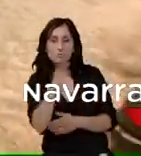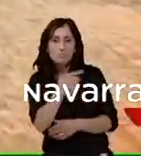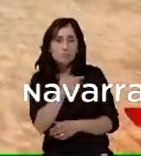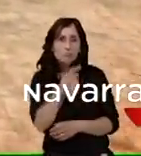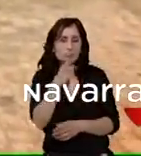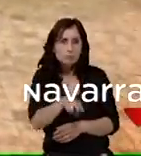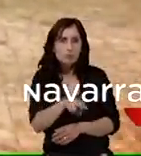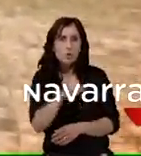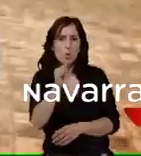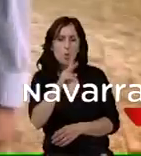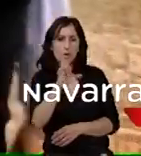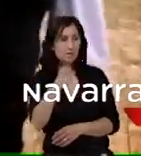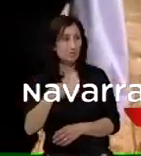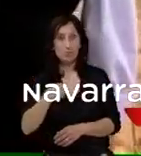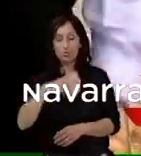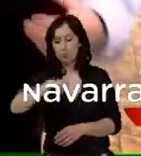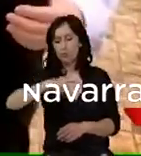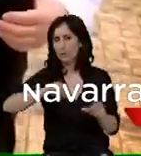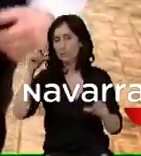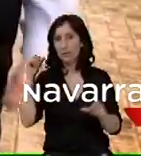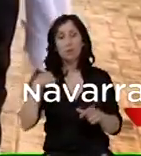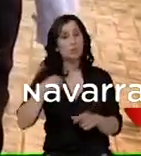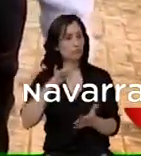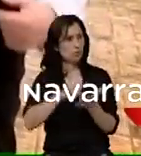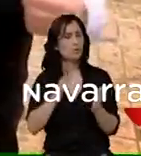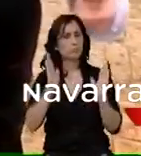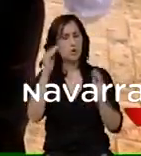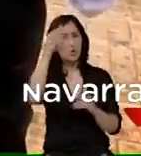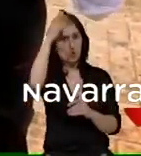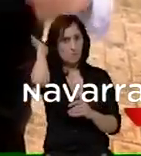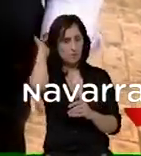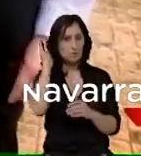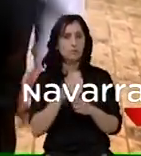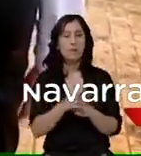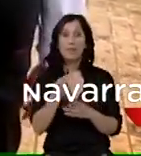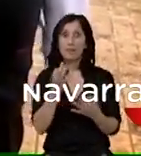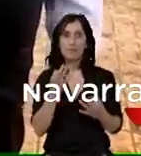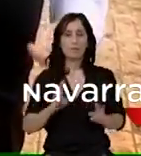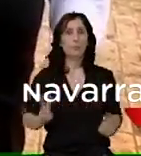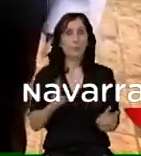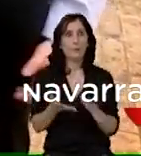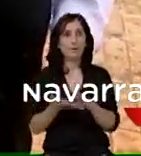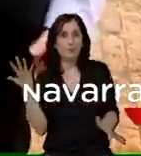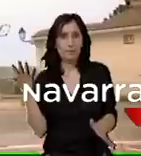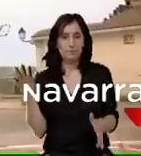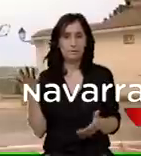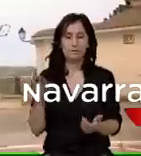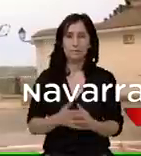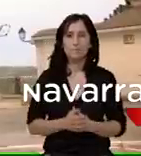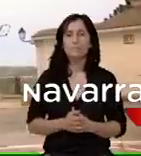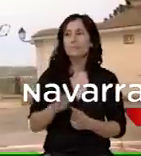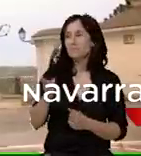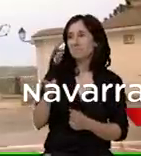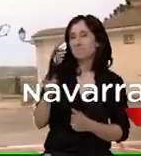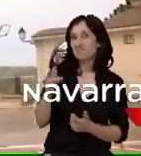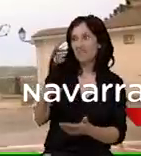Judas de Cabanillas? No, no, no he sido Judas nunca. He sido romano. Judas no, porque hay ser ágil y delgado. Ya que